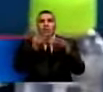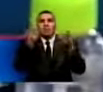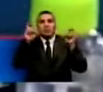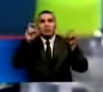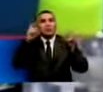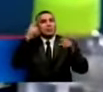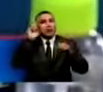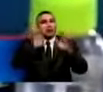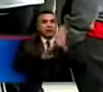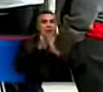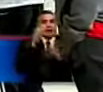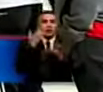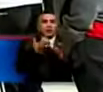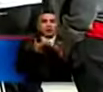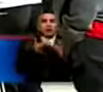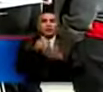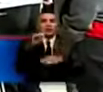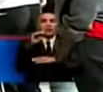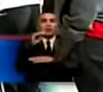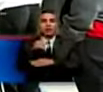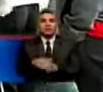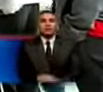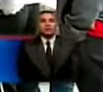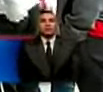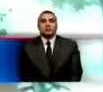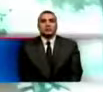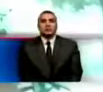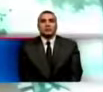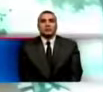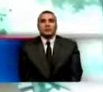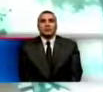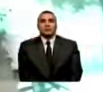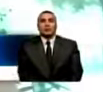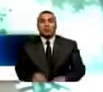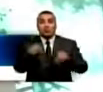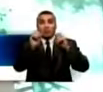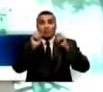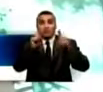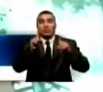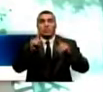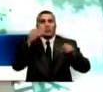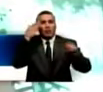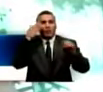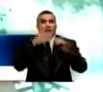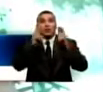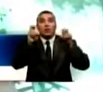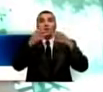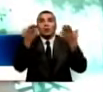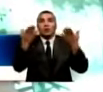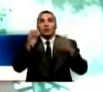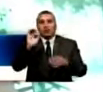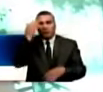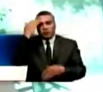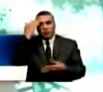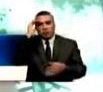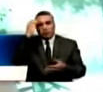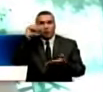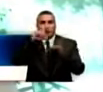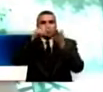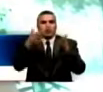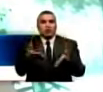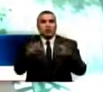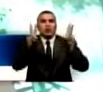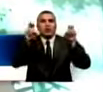del país, según el analista económico Alberto Acosta Burneo. La consulta está muy centrada en temas de preocupación ciudadana, como es la